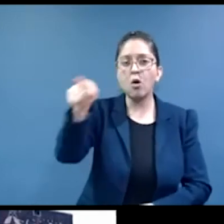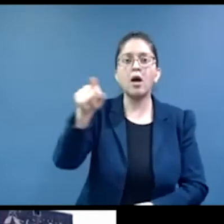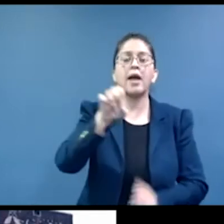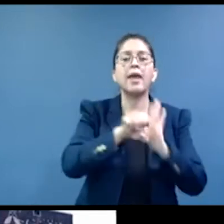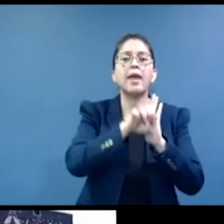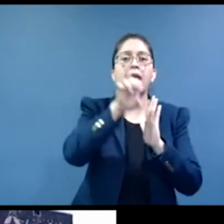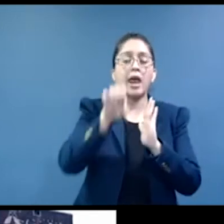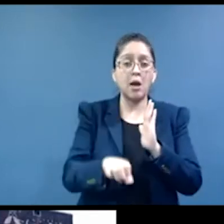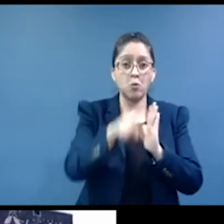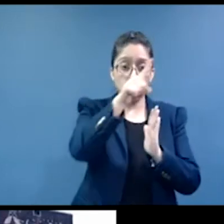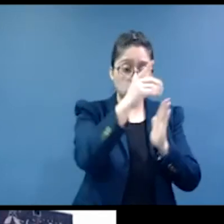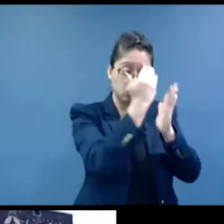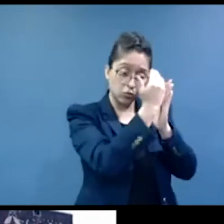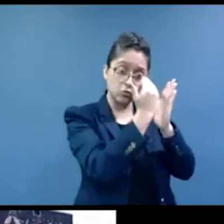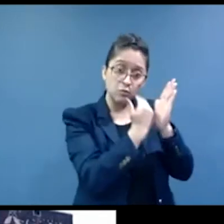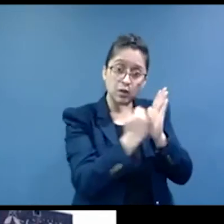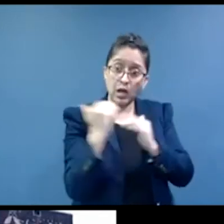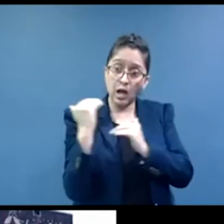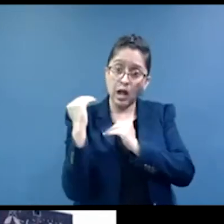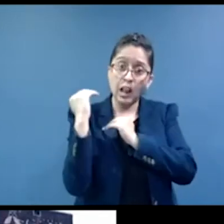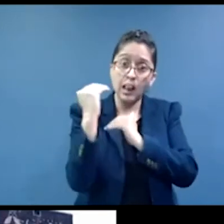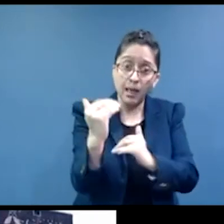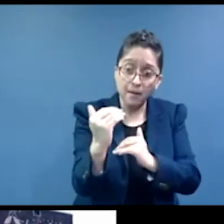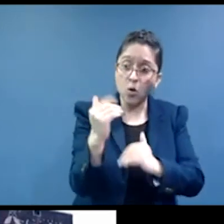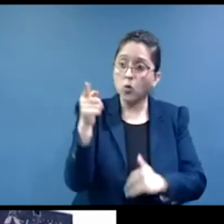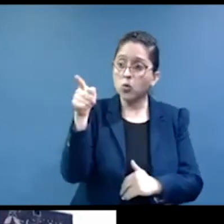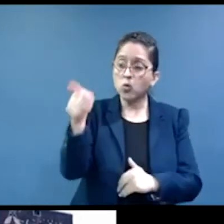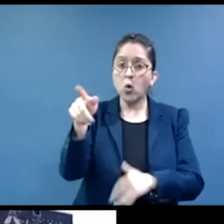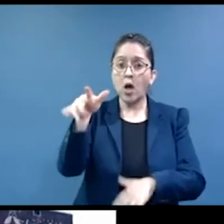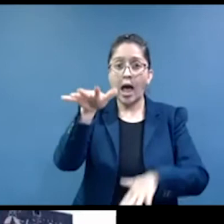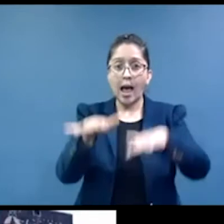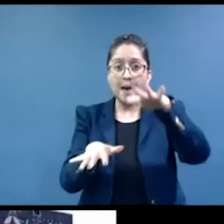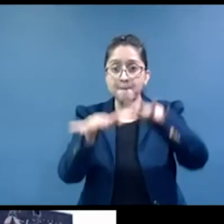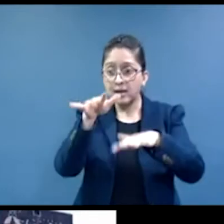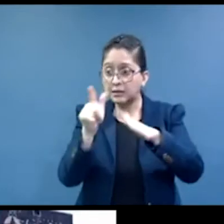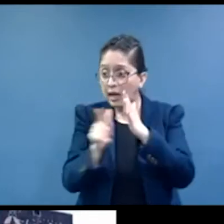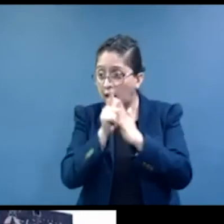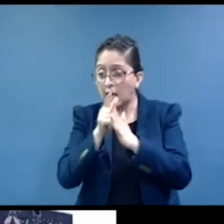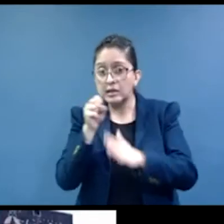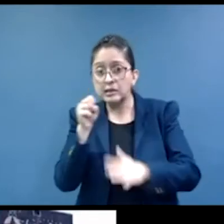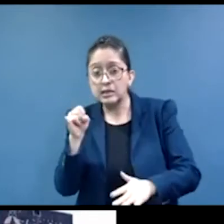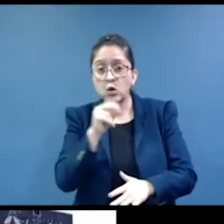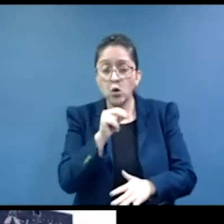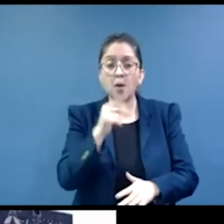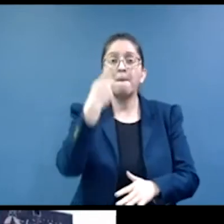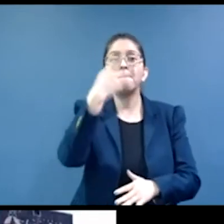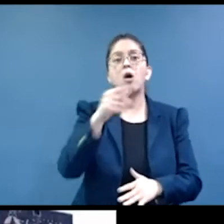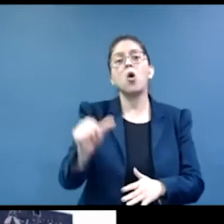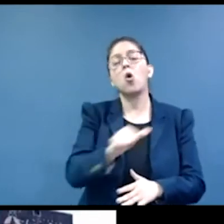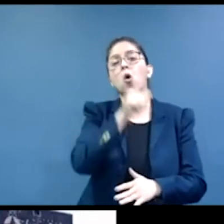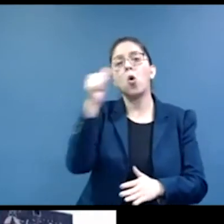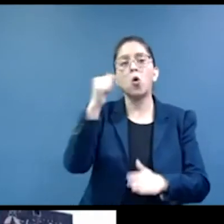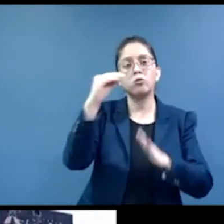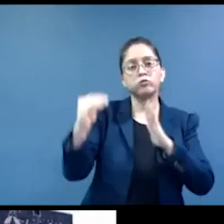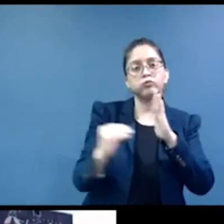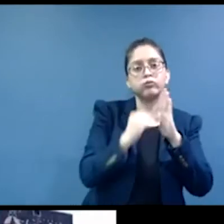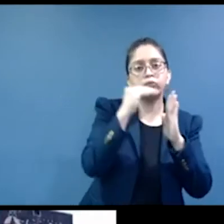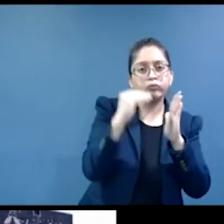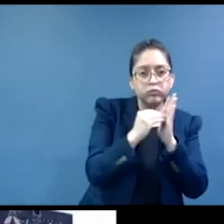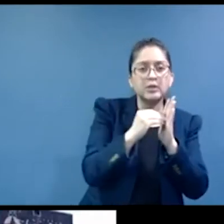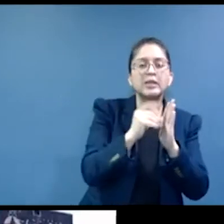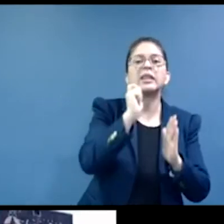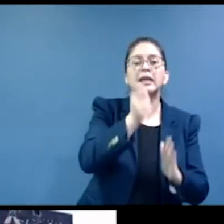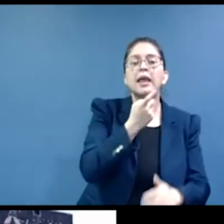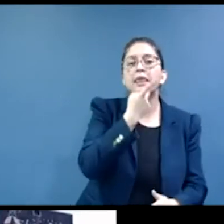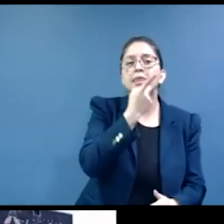edad, el requisito de que sean parejas constituidas legalmente, y otro requisito que establece en el Centro Médico Nacional es que las